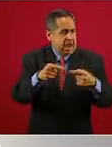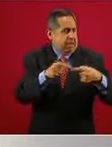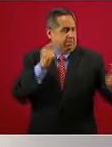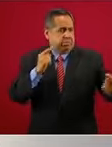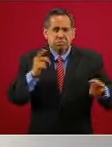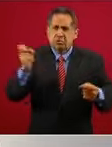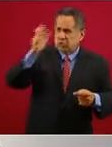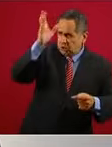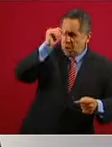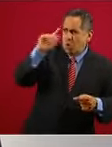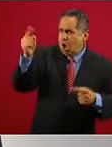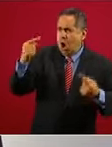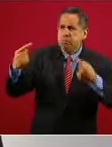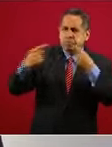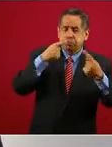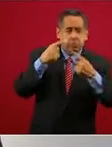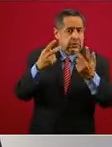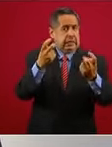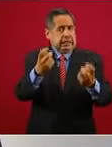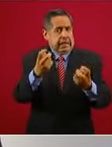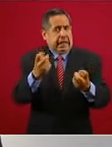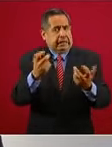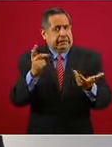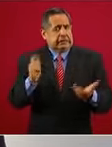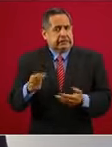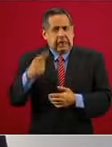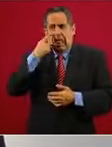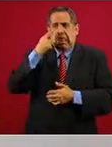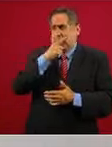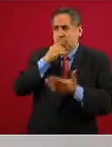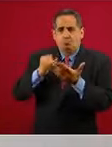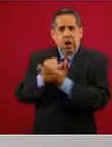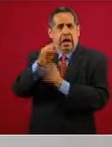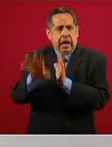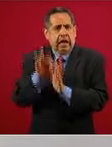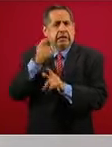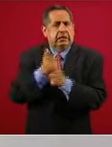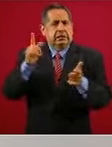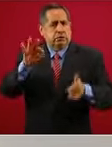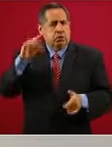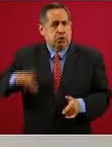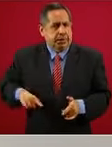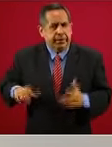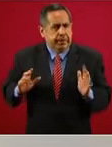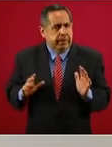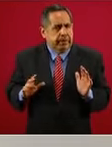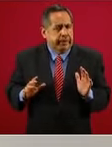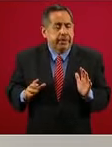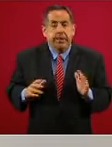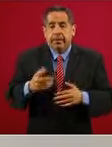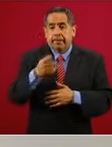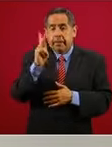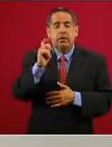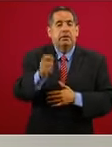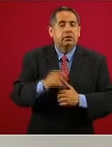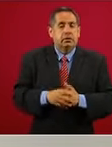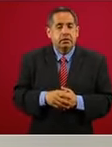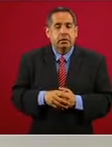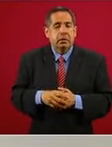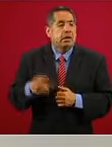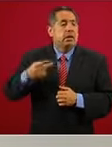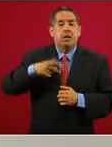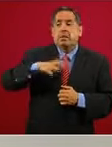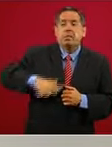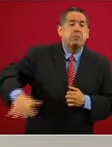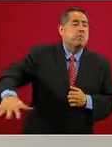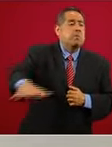toda auténtica democracia. Pero la mayoría de los